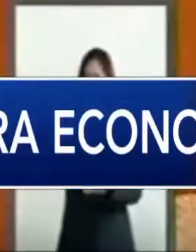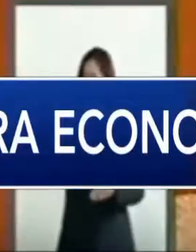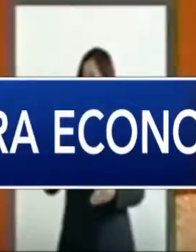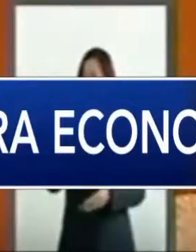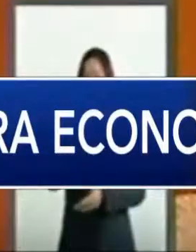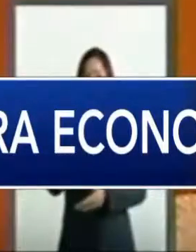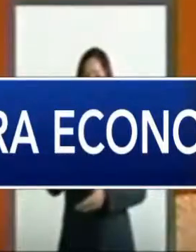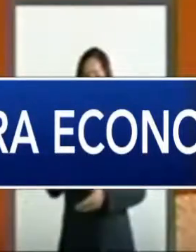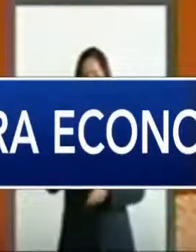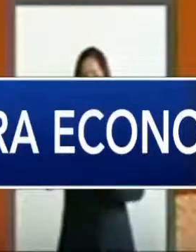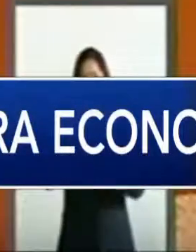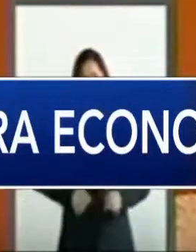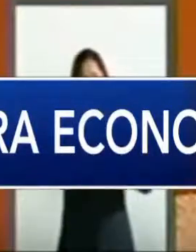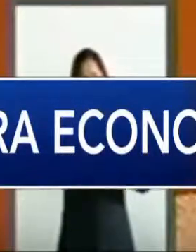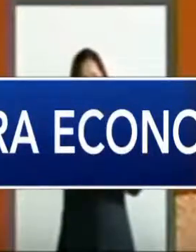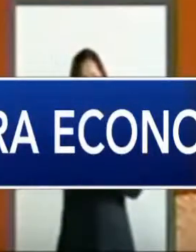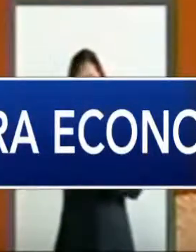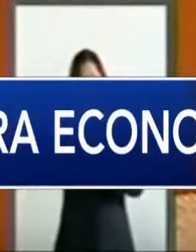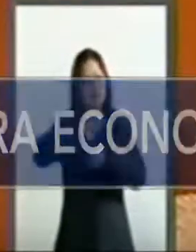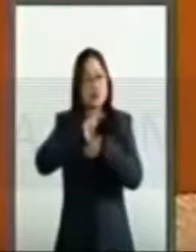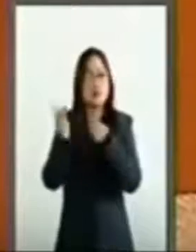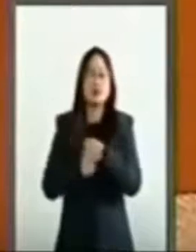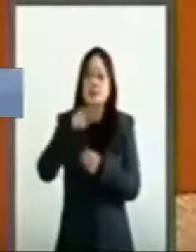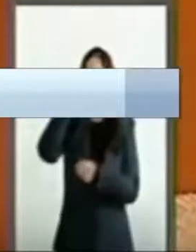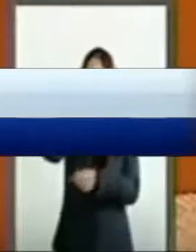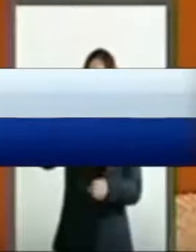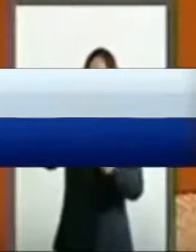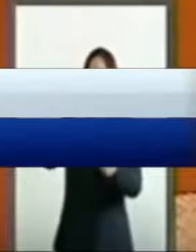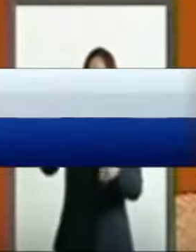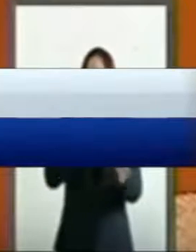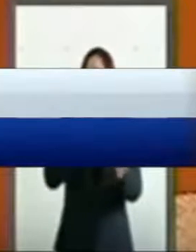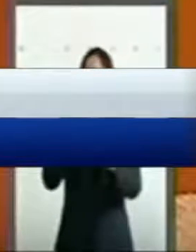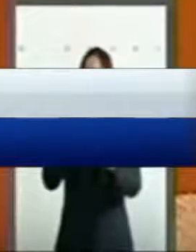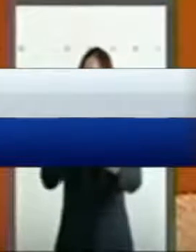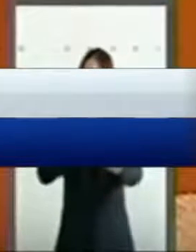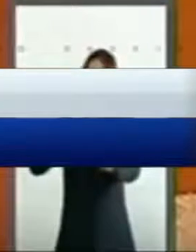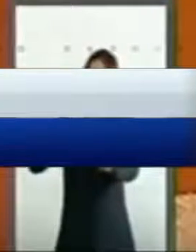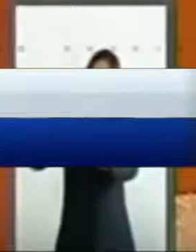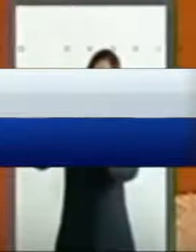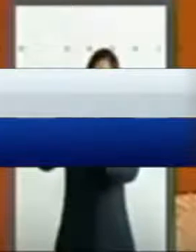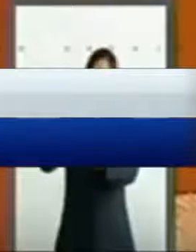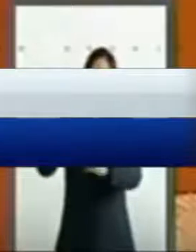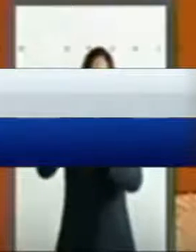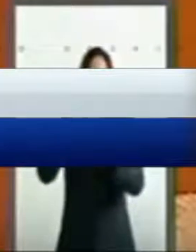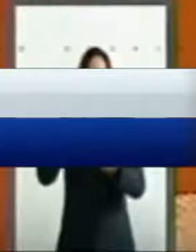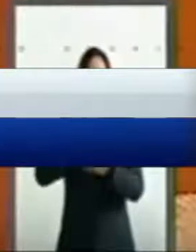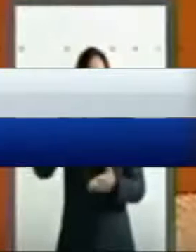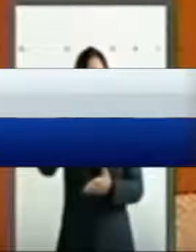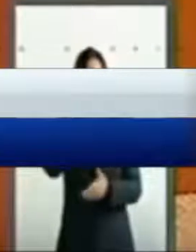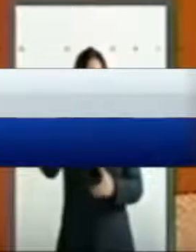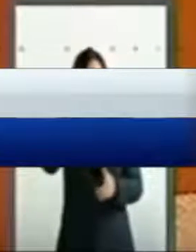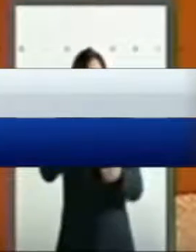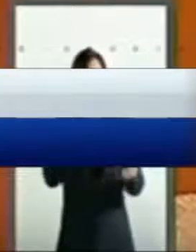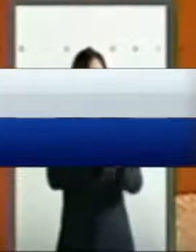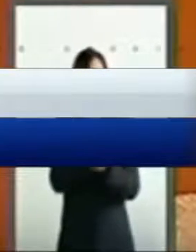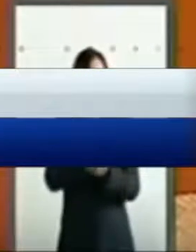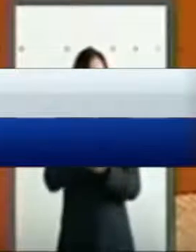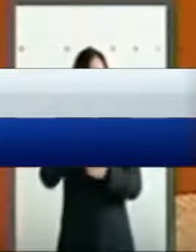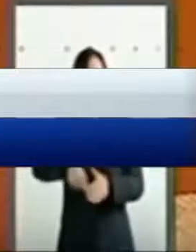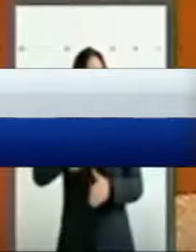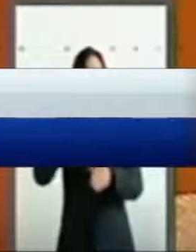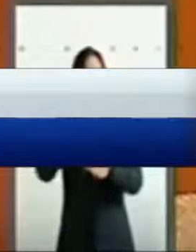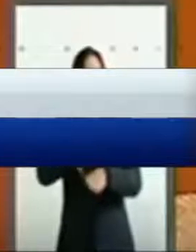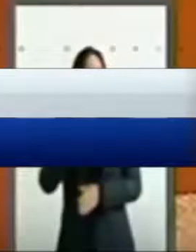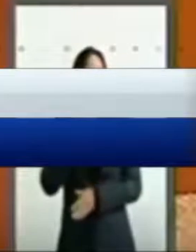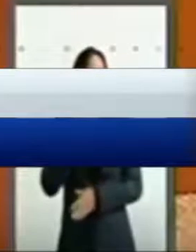Lo importante para México será una redefinición pronta de nuestra política exterior con